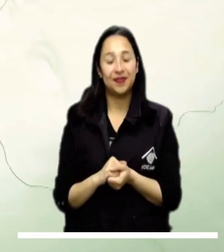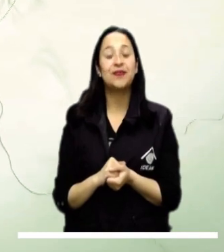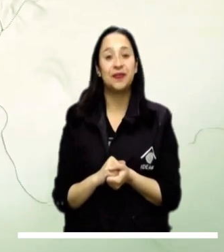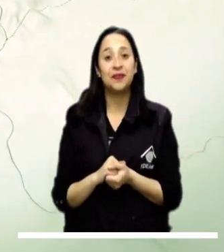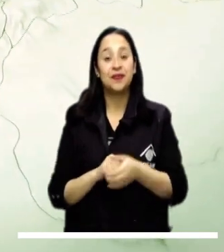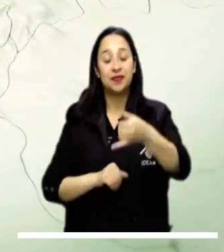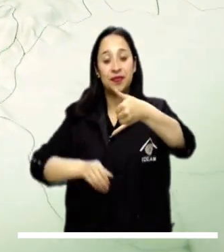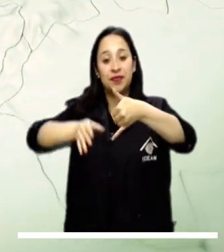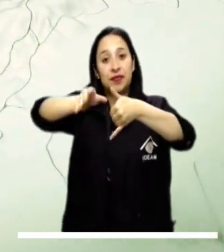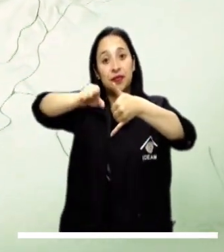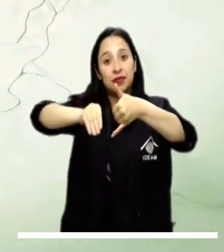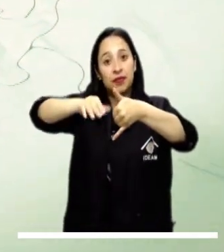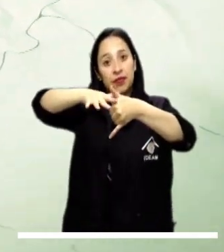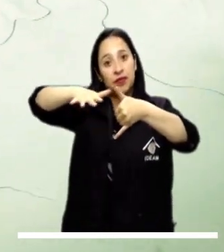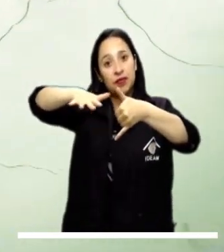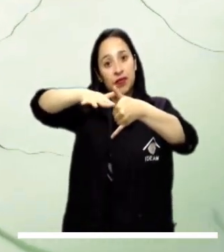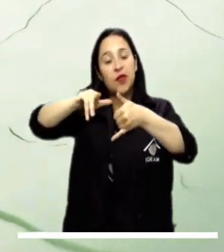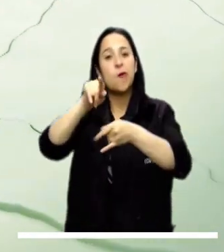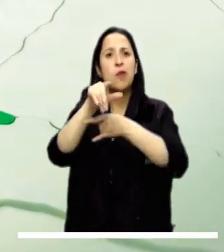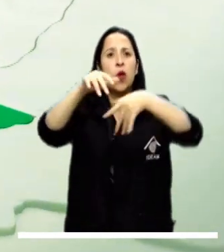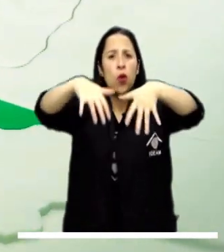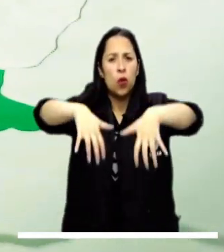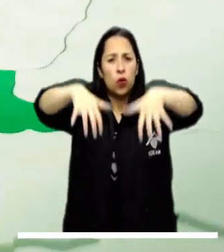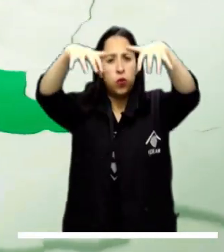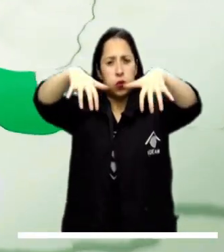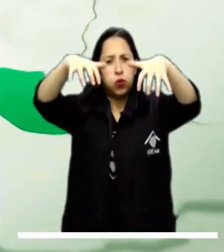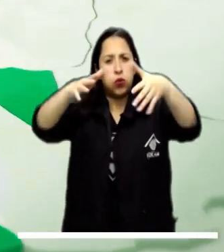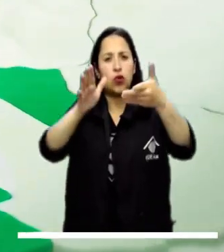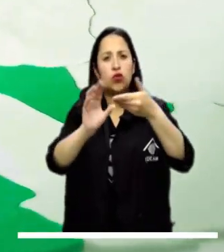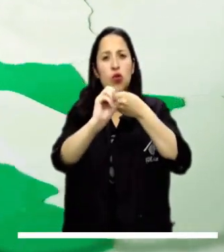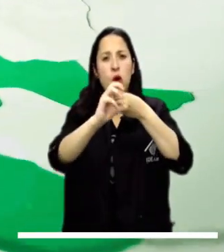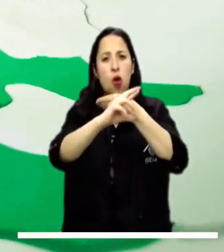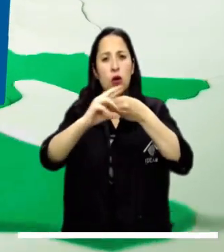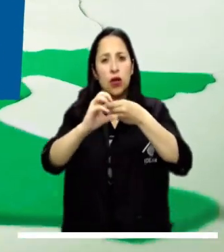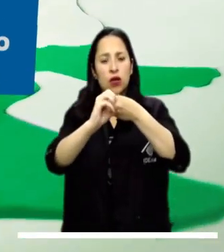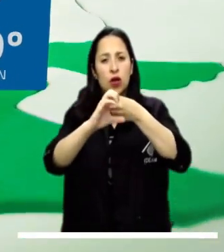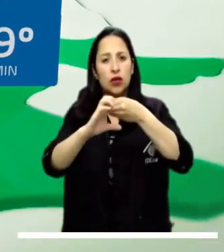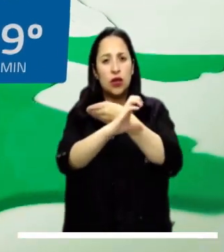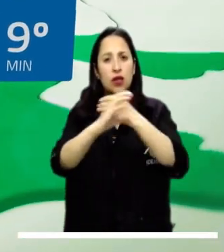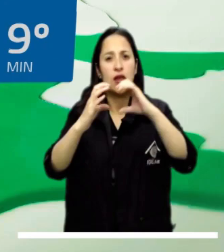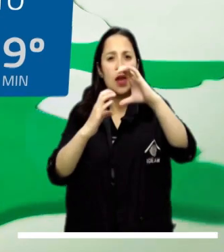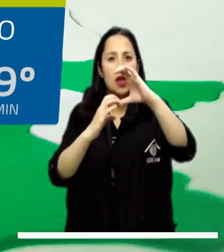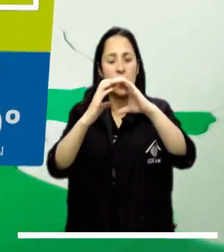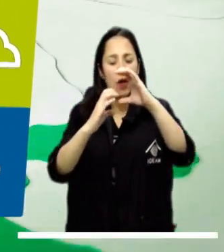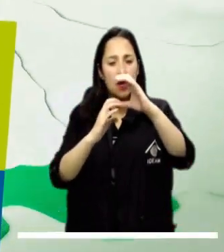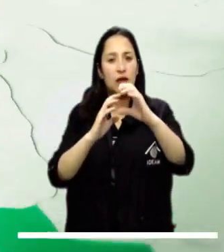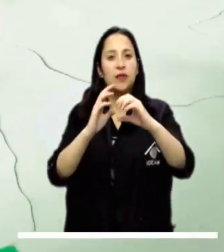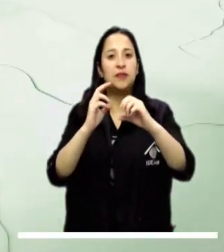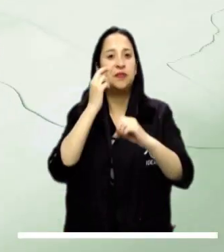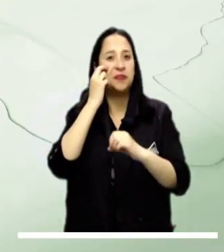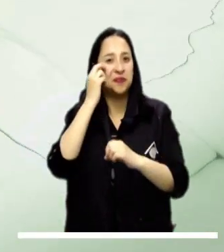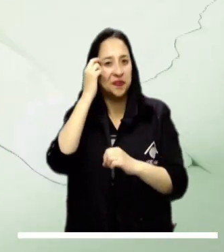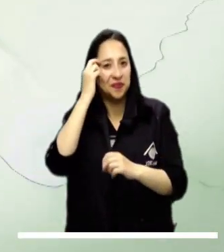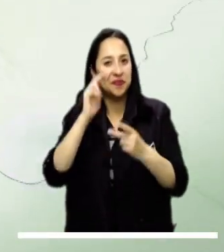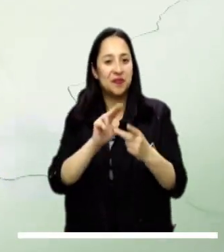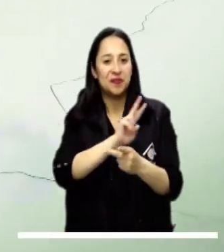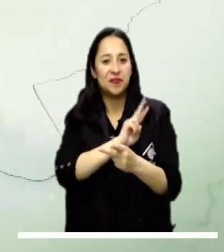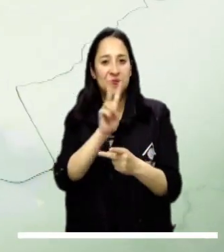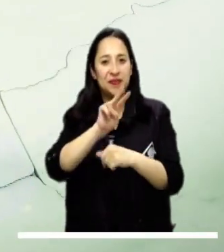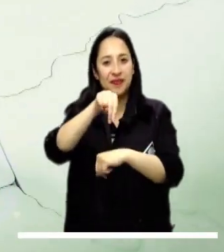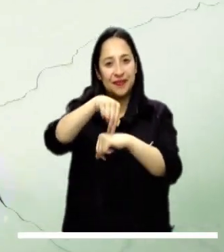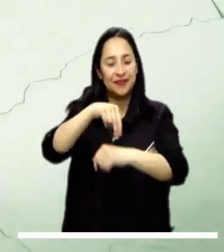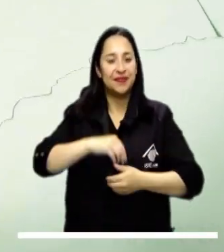Para el litoral pacífico se calculan lluvias constantes sobre el oriente y occidente de Cauca, Chocó, Valle del Cauca y